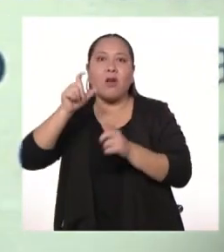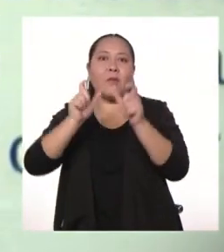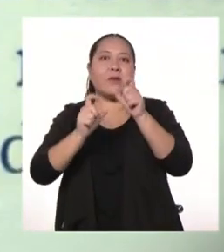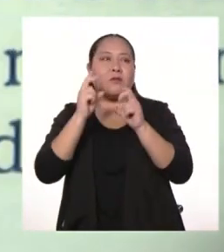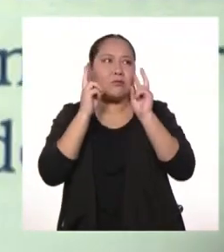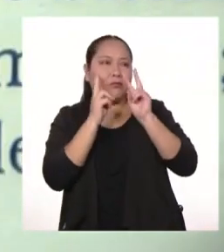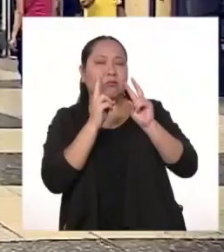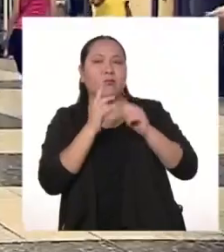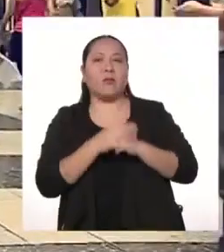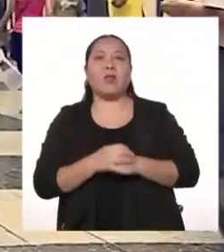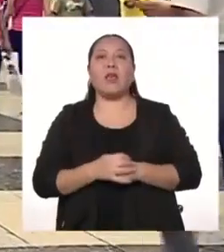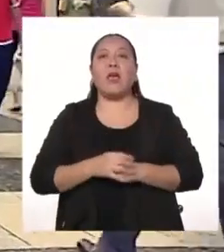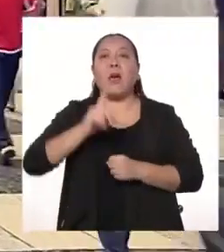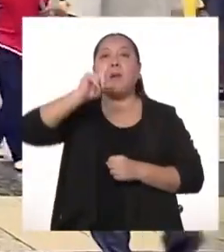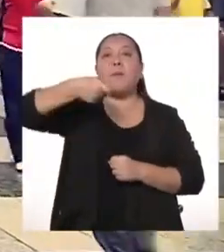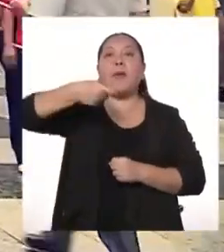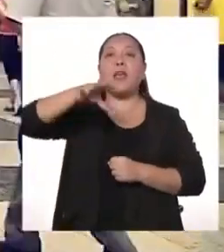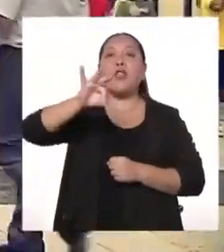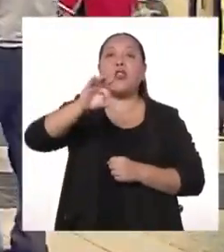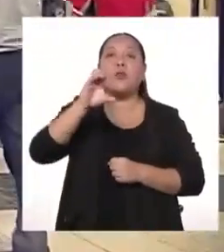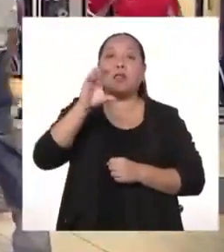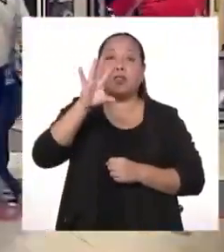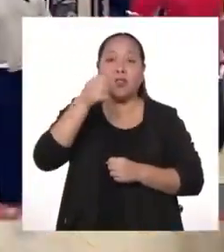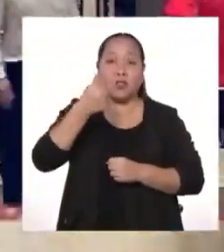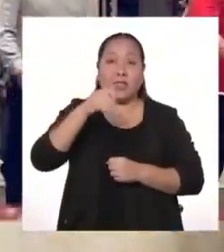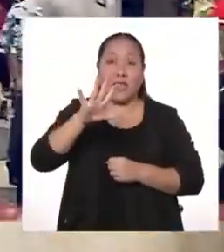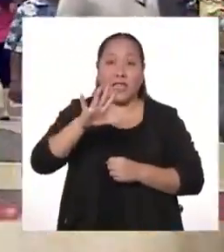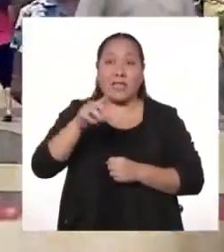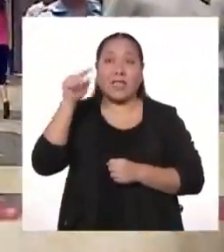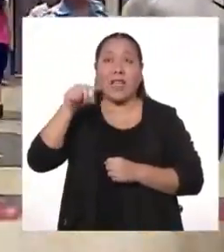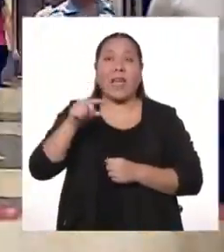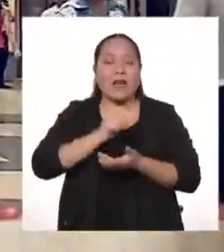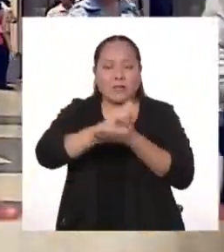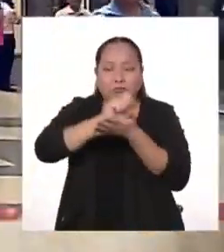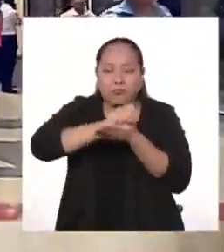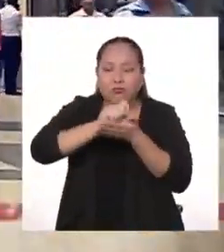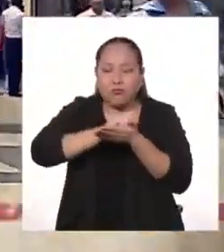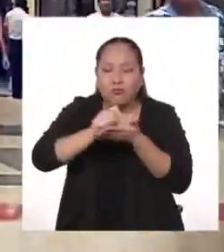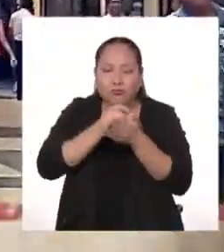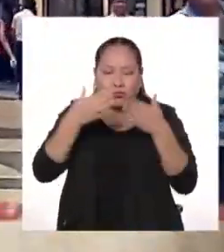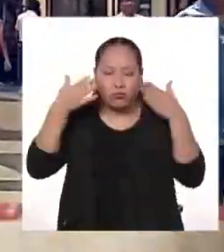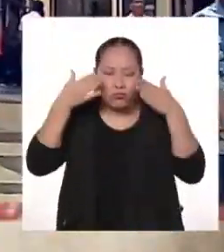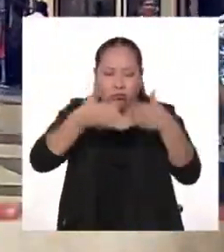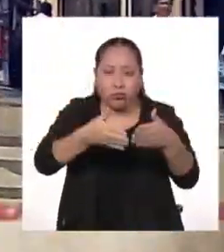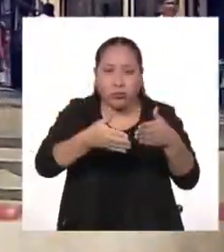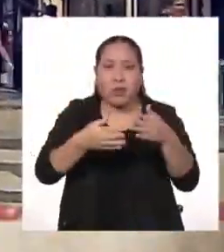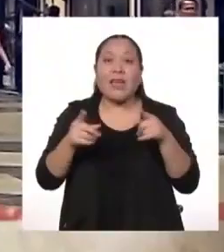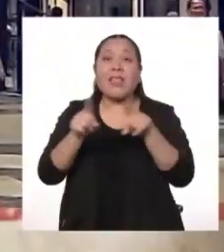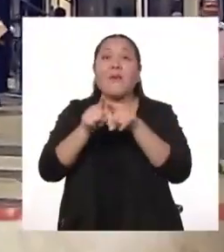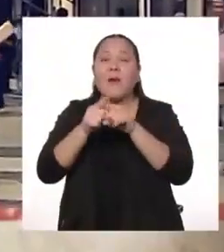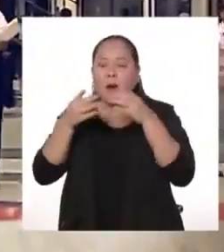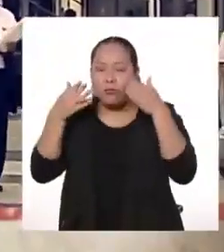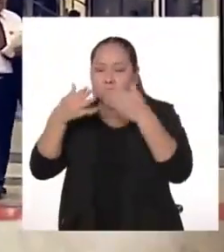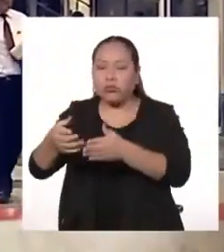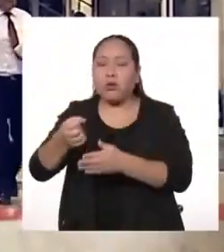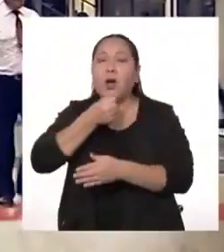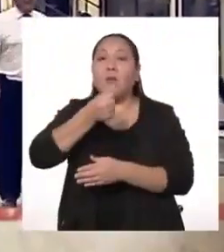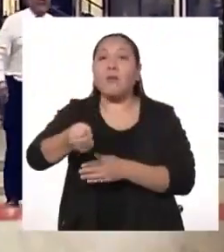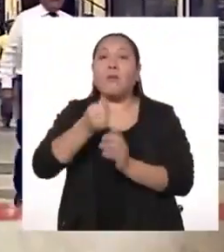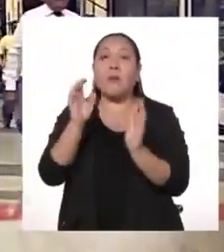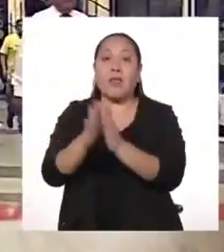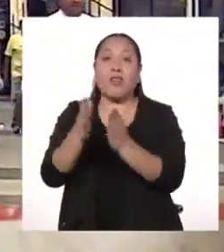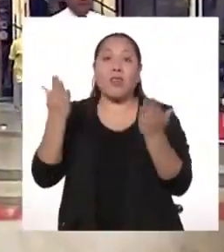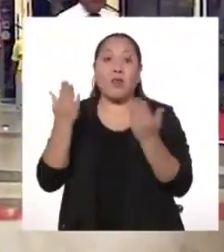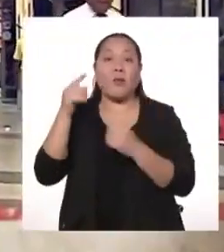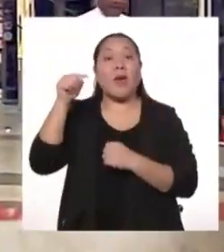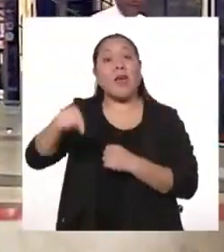A partir de 1915, Valdelomar se dedica de lleno a la literatura y al periodismo. En junio de ese año comienza a